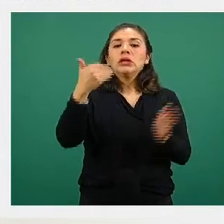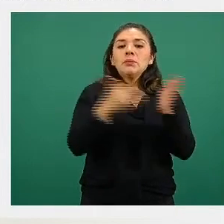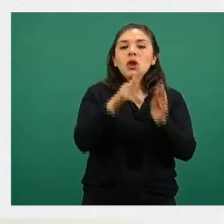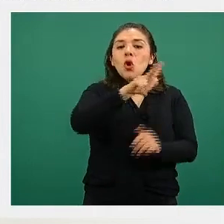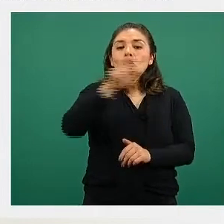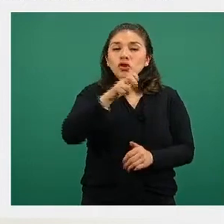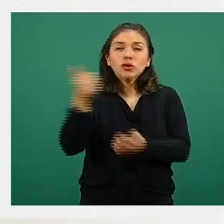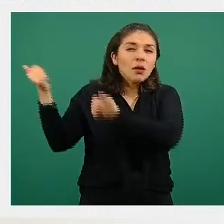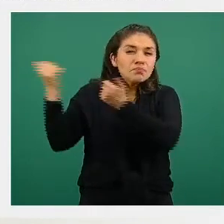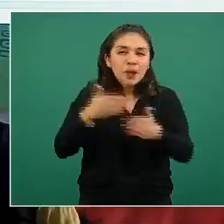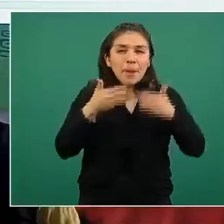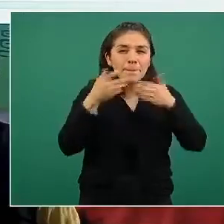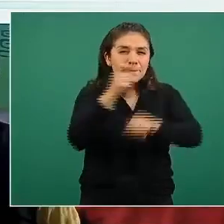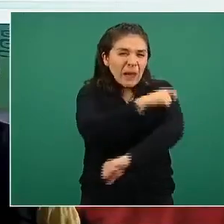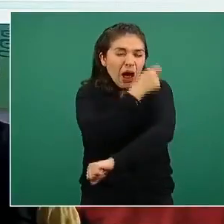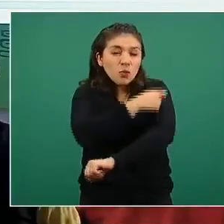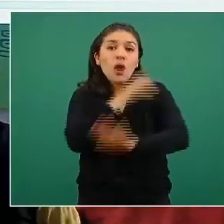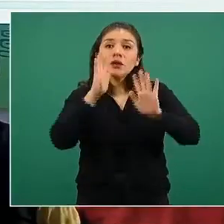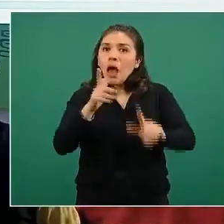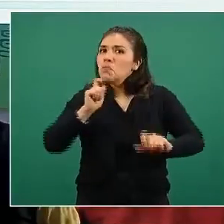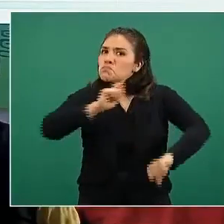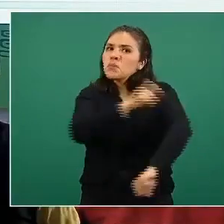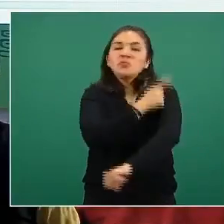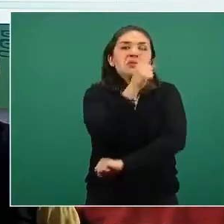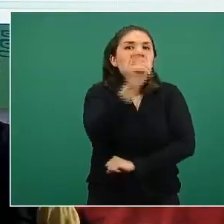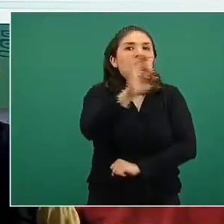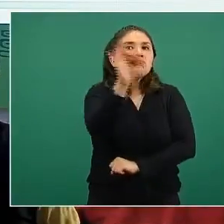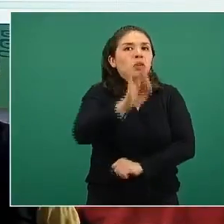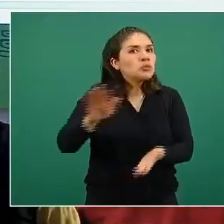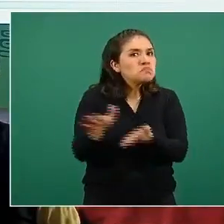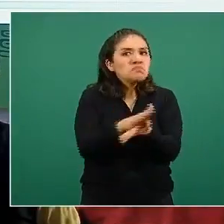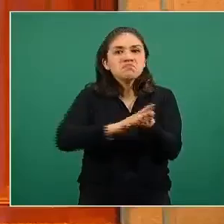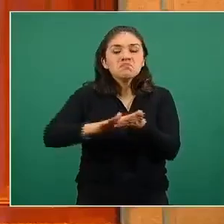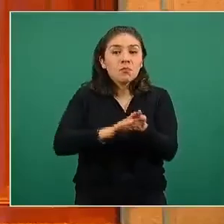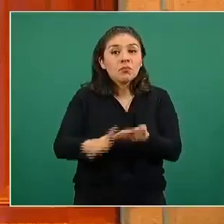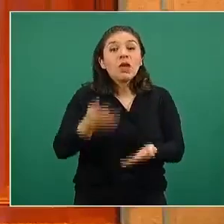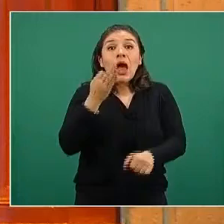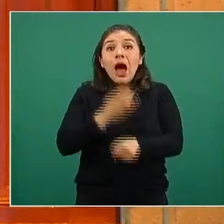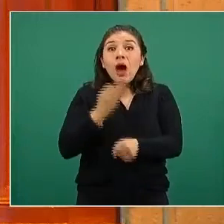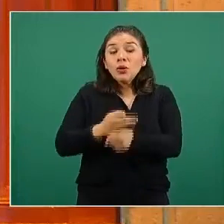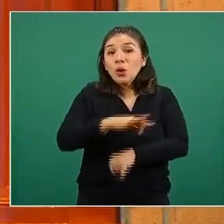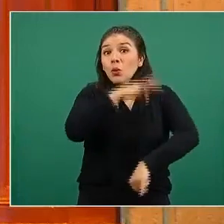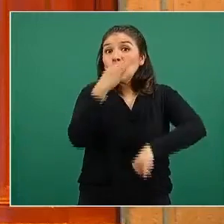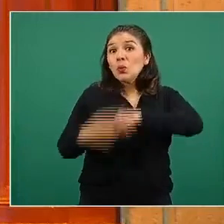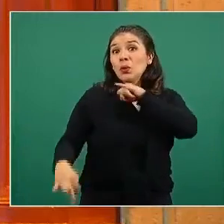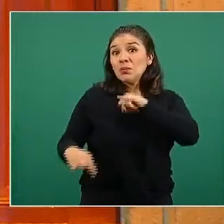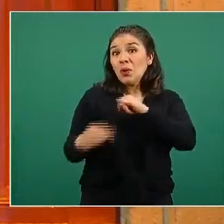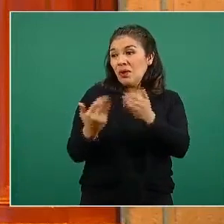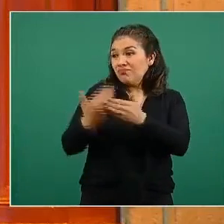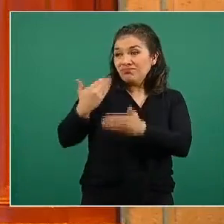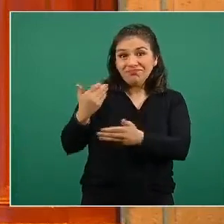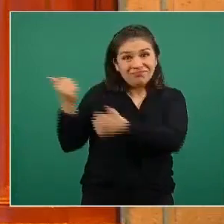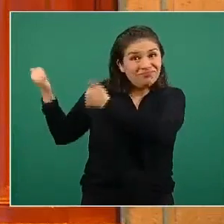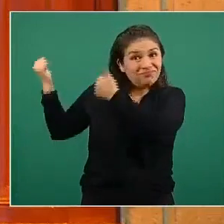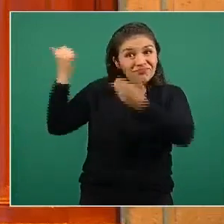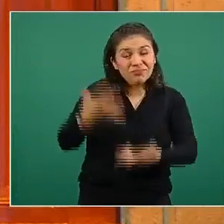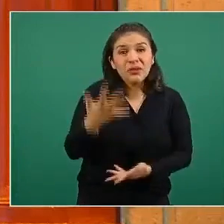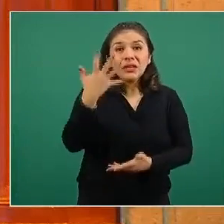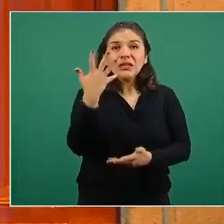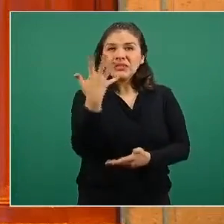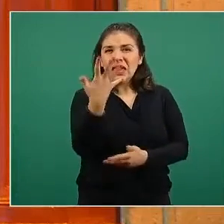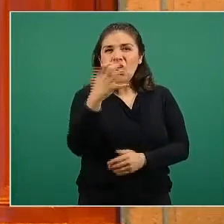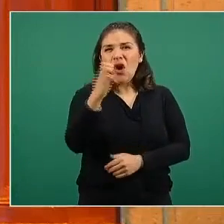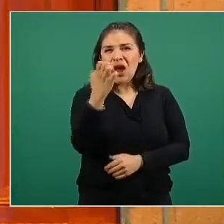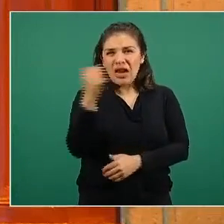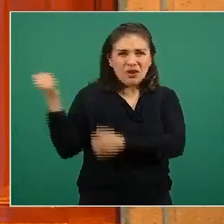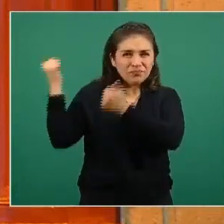7.800 dosis de vacunas, ya se aplicaron todas al 100%, y el avance del último cargamento que llegó, 5 de